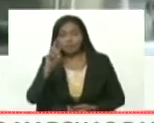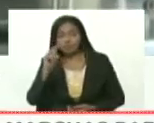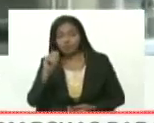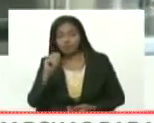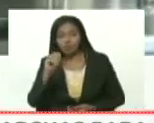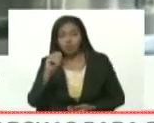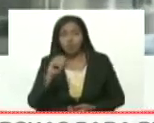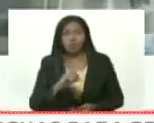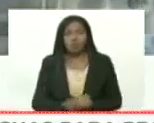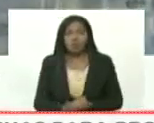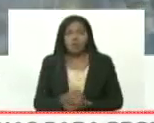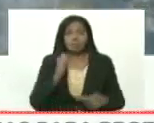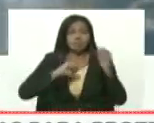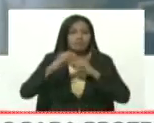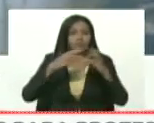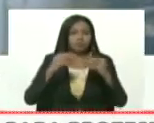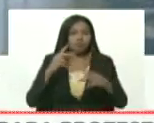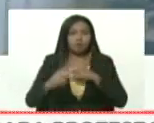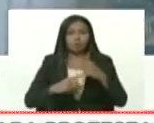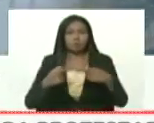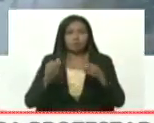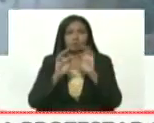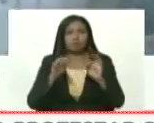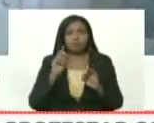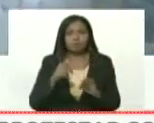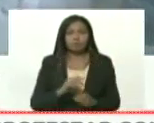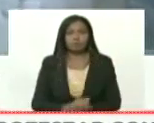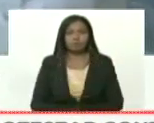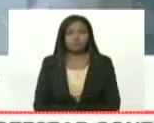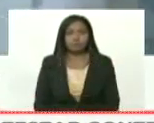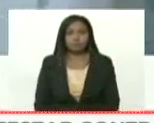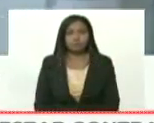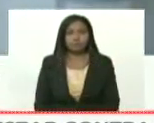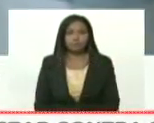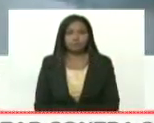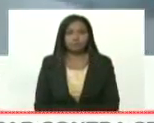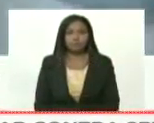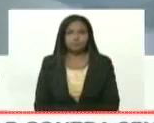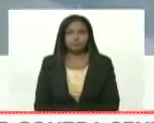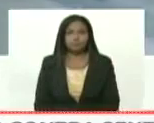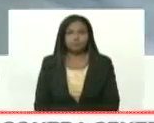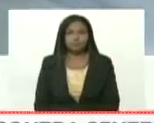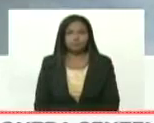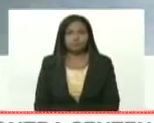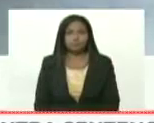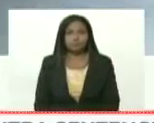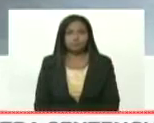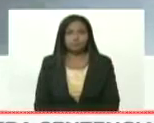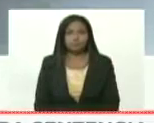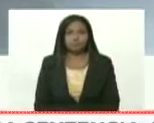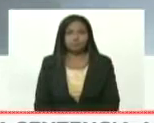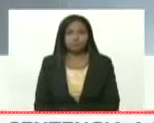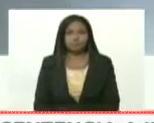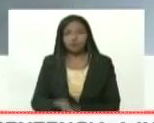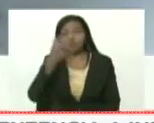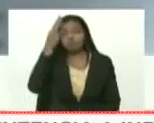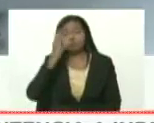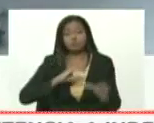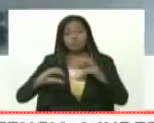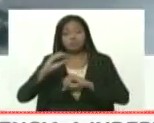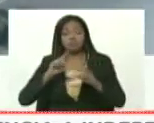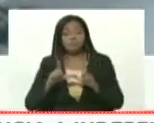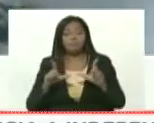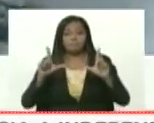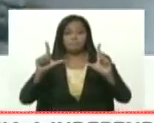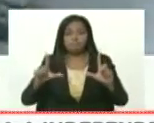un gran defensor de toda la producción de cacao y de... Muy buena. Además, con el Consejo Científico también estamos certificando